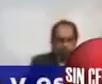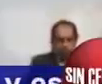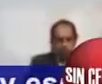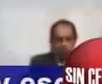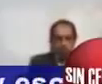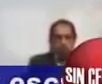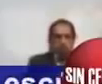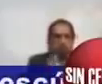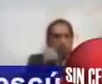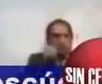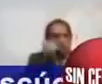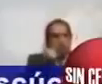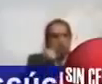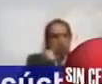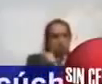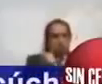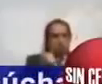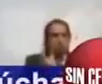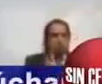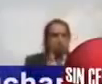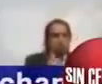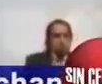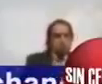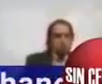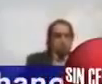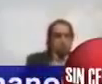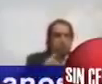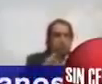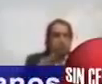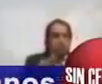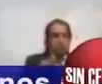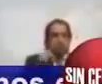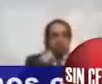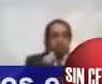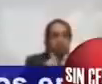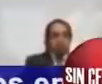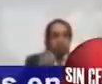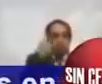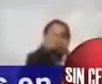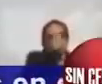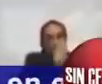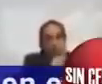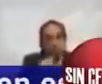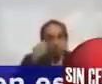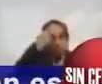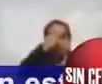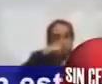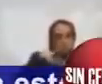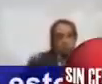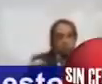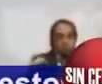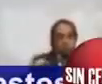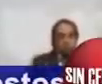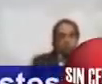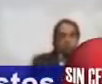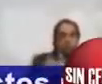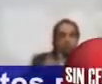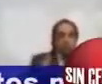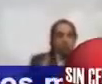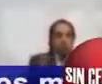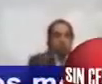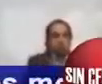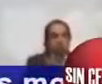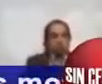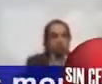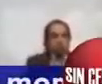La llamada de auxilio se recibió pues muchísimas horas después, muchísimas. La apertura de la carpeta de investigación